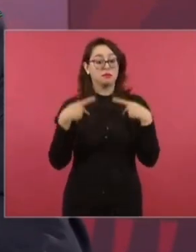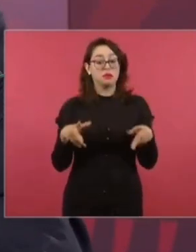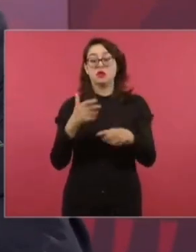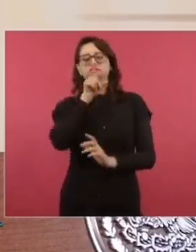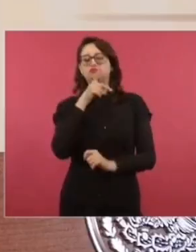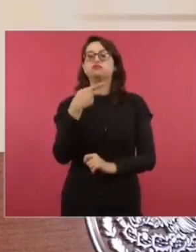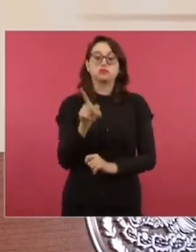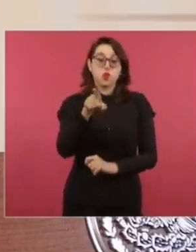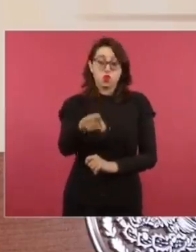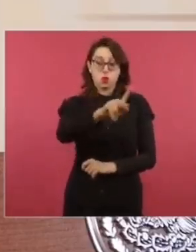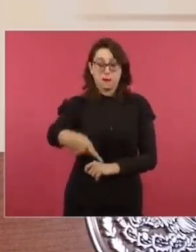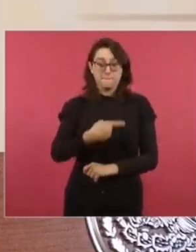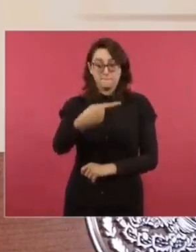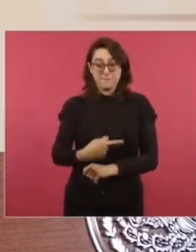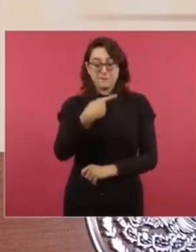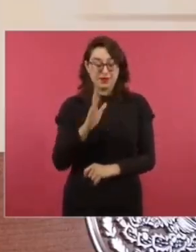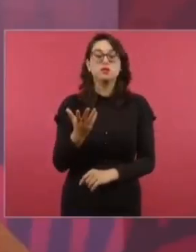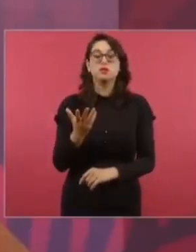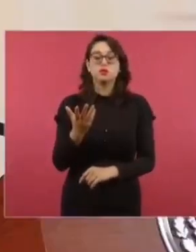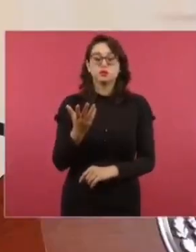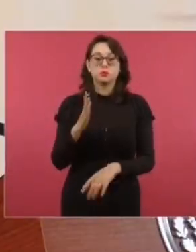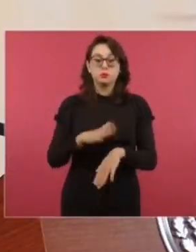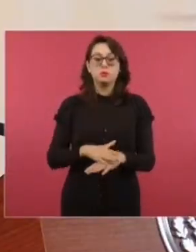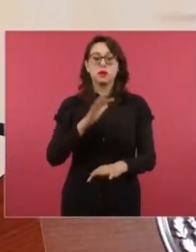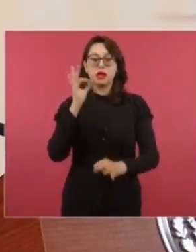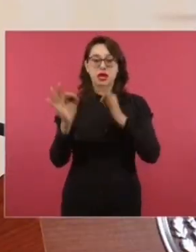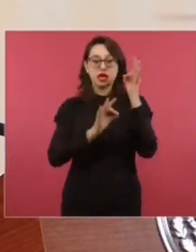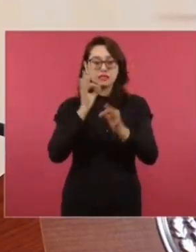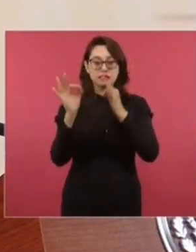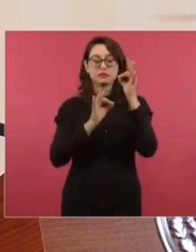Casos de desastre tenemos precisamente